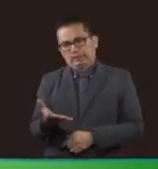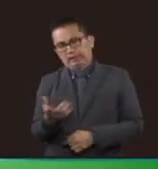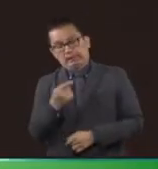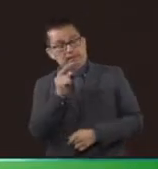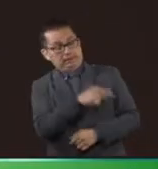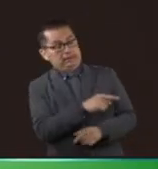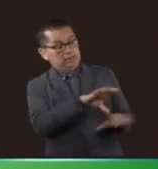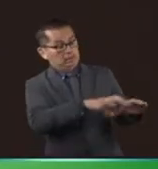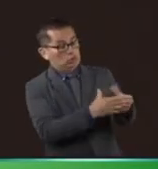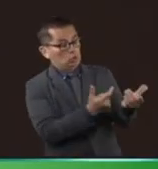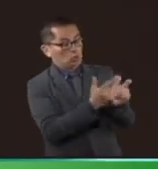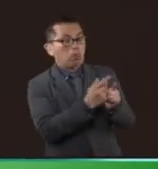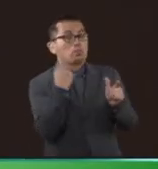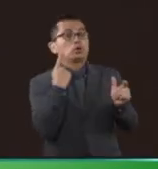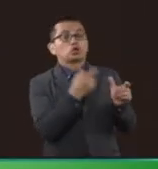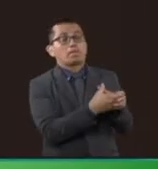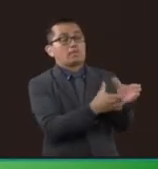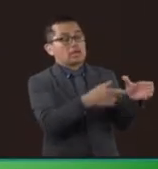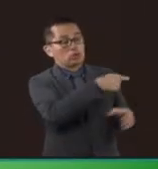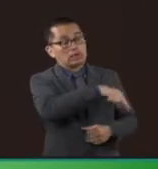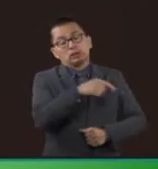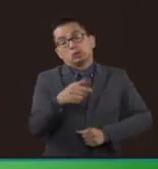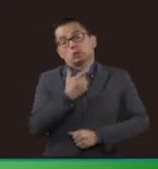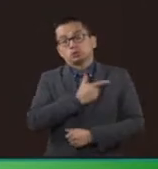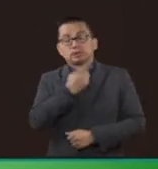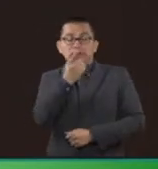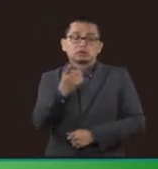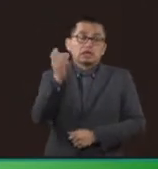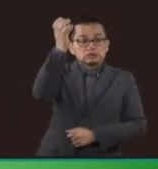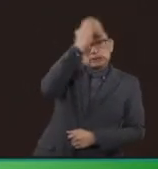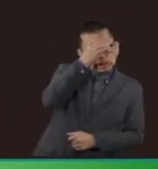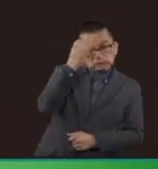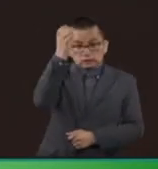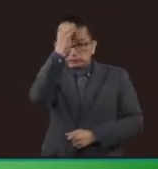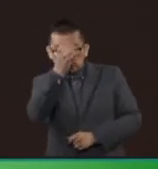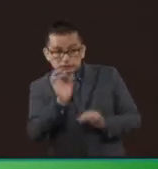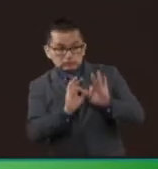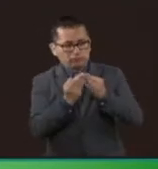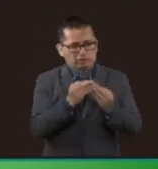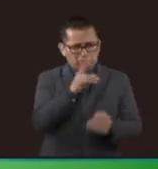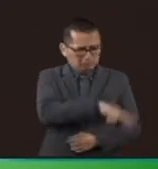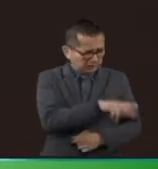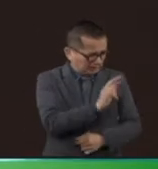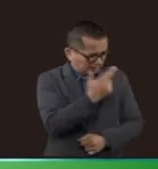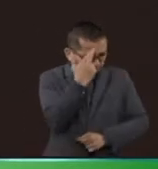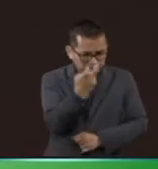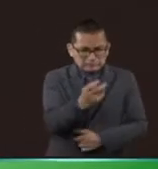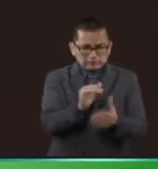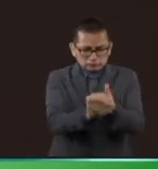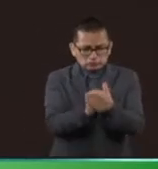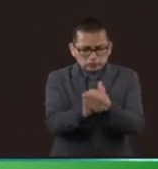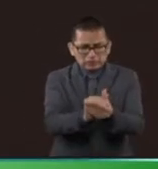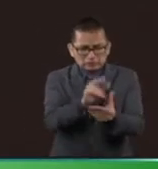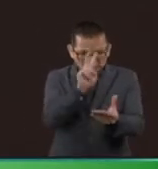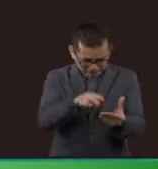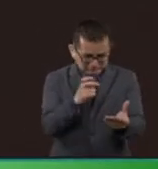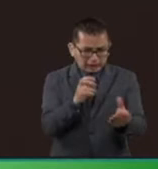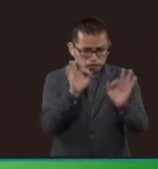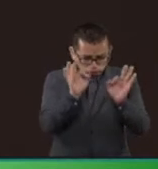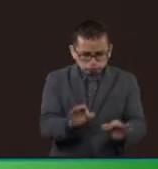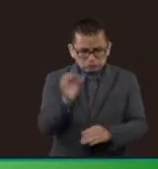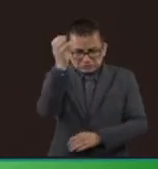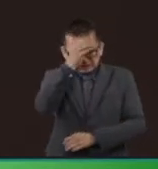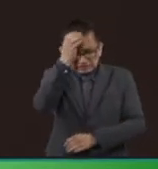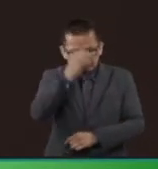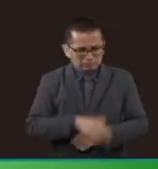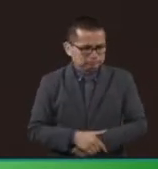de ciencia y del método científico les recuerdo que la Tómbola es el método menos científico